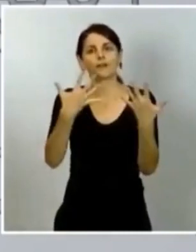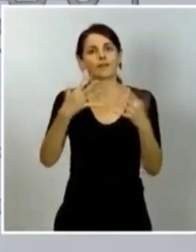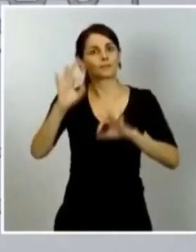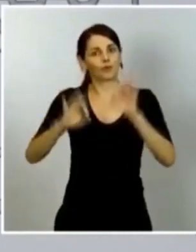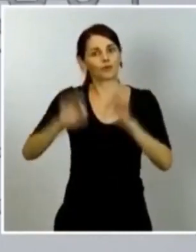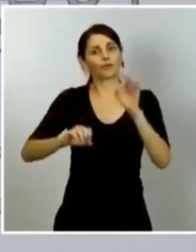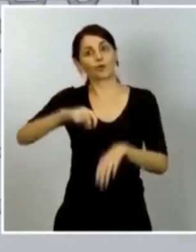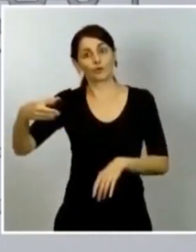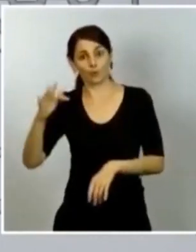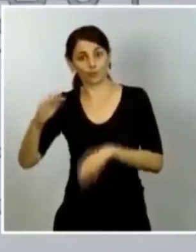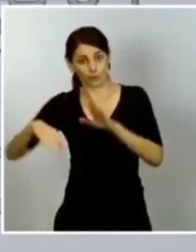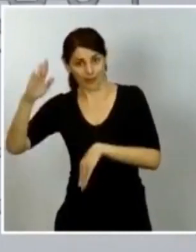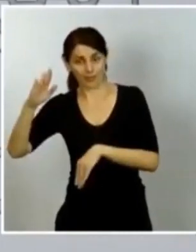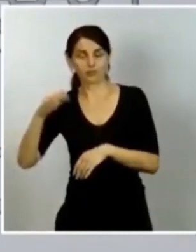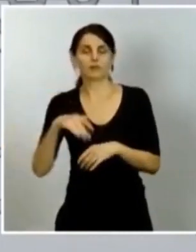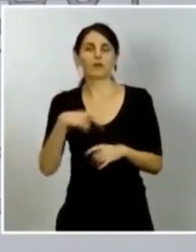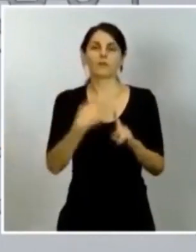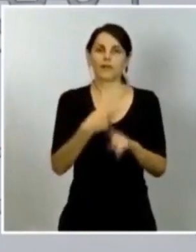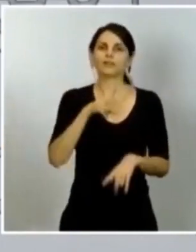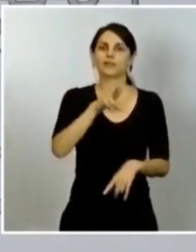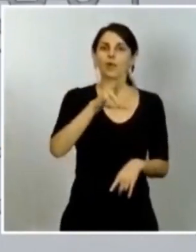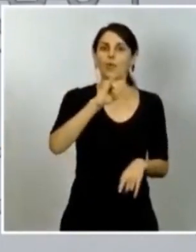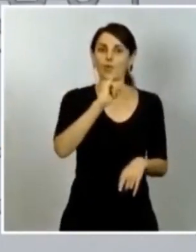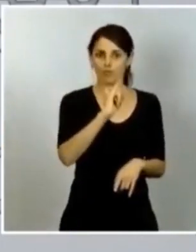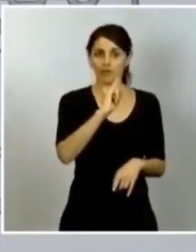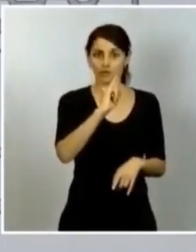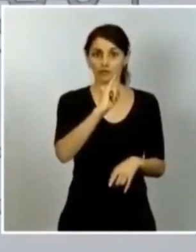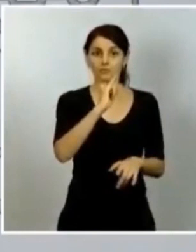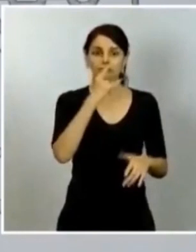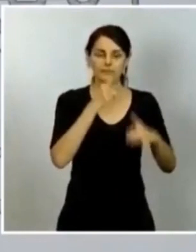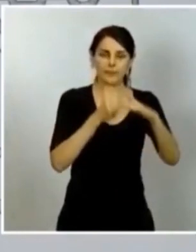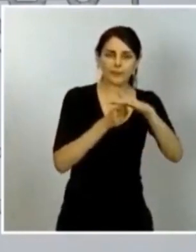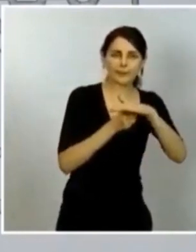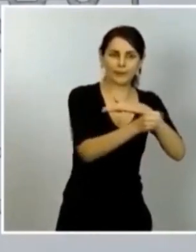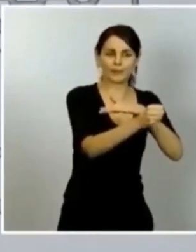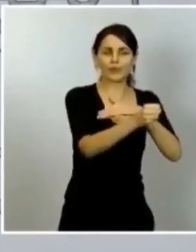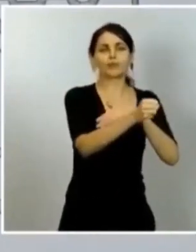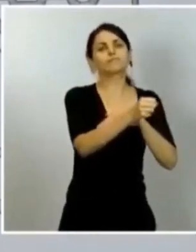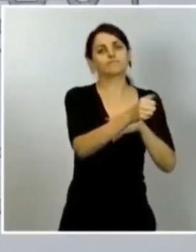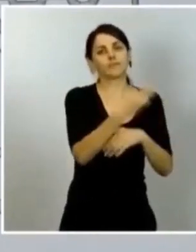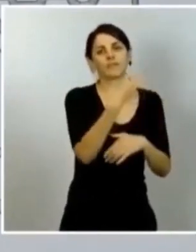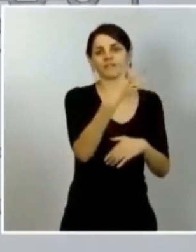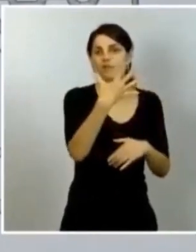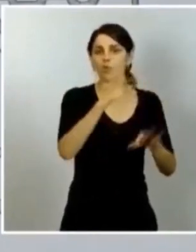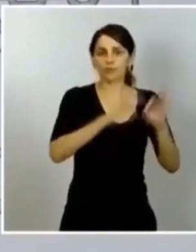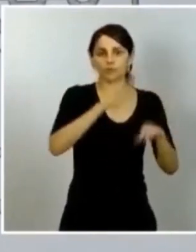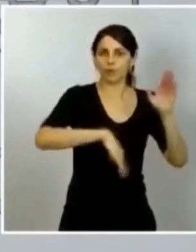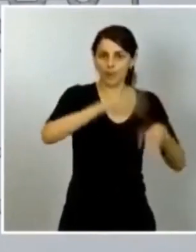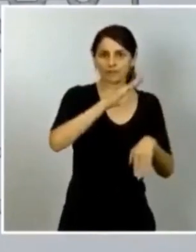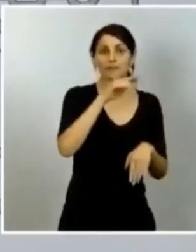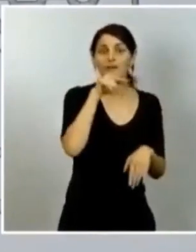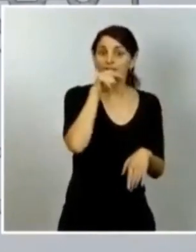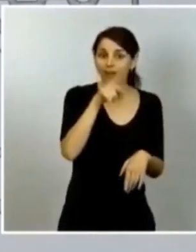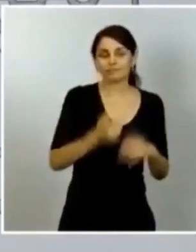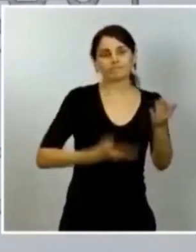con un índice de ocupación de UCIs en a comunidade autónoma de la que forman parte superior ao 35% tomen medidas que detallaremos